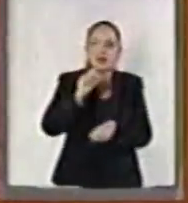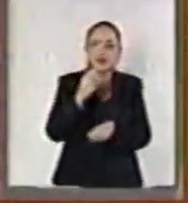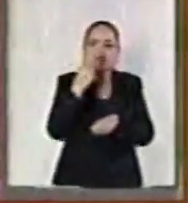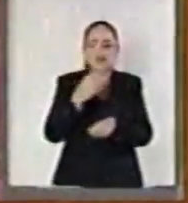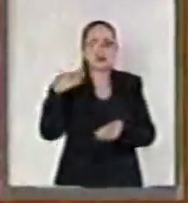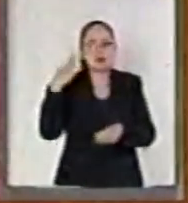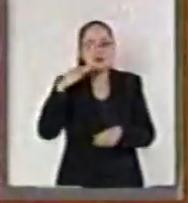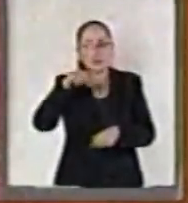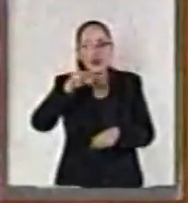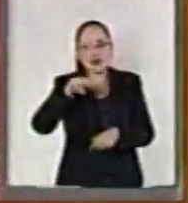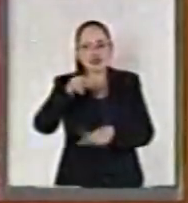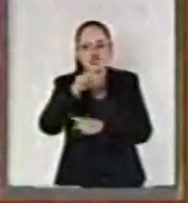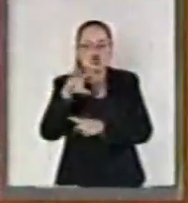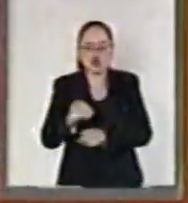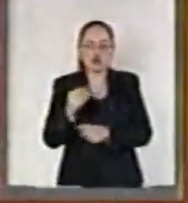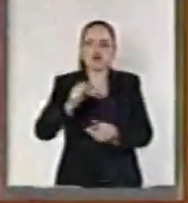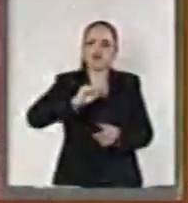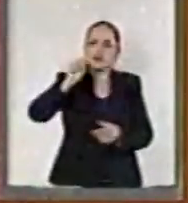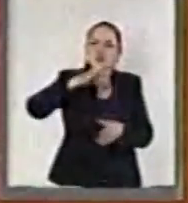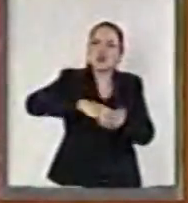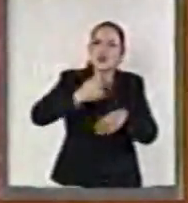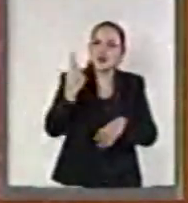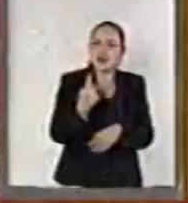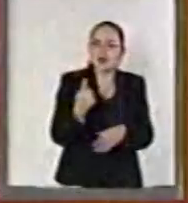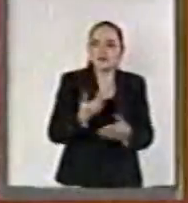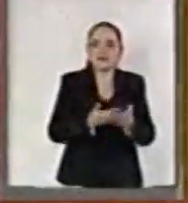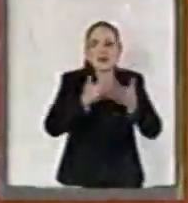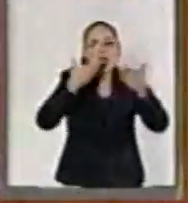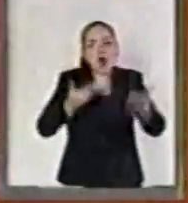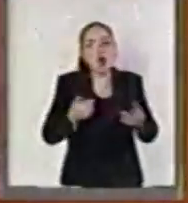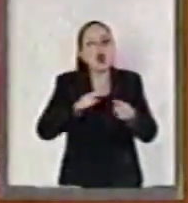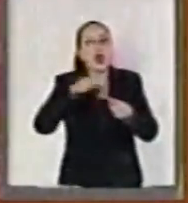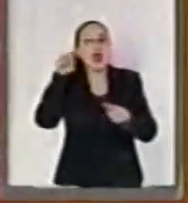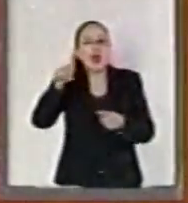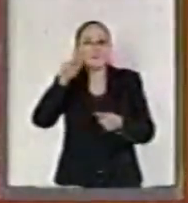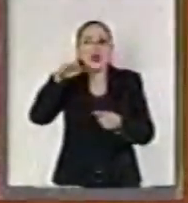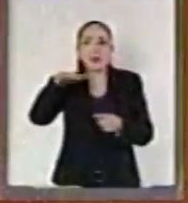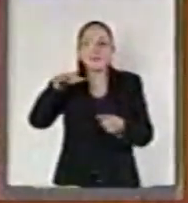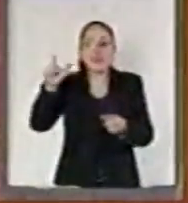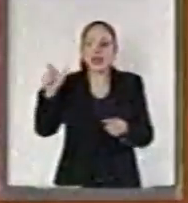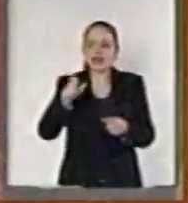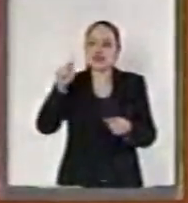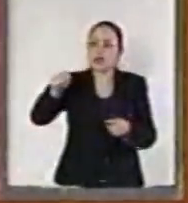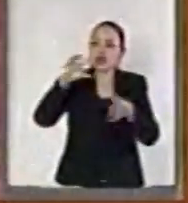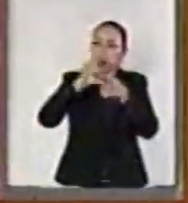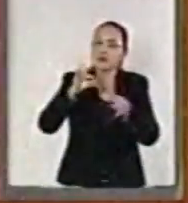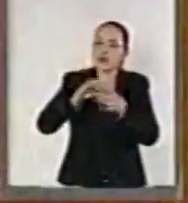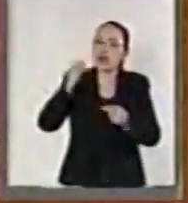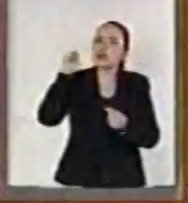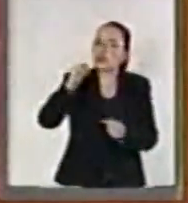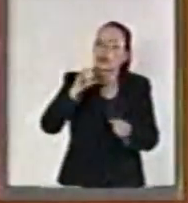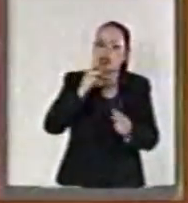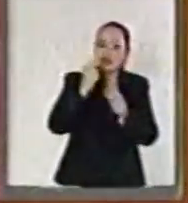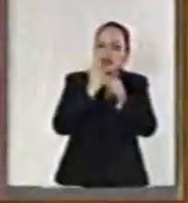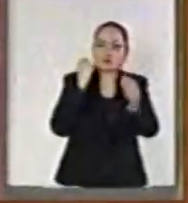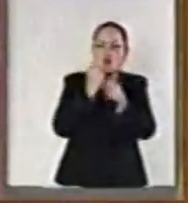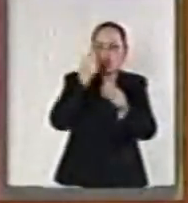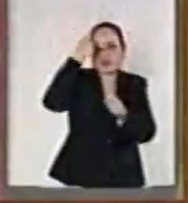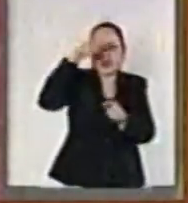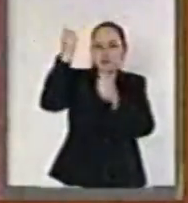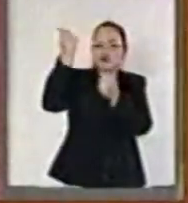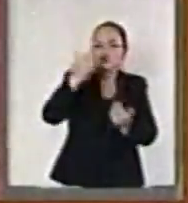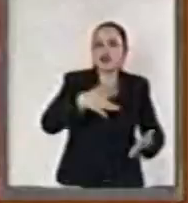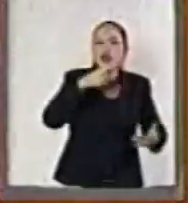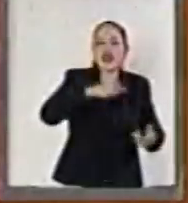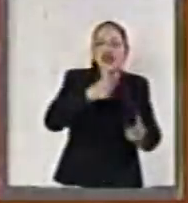aumento se debe a que ahora se le reconocen a Pemex los costos de transporte del gas importado, ya que antes no